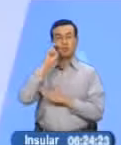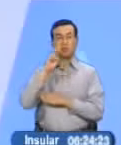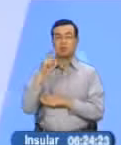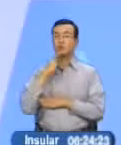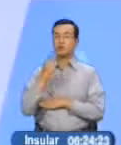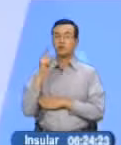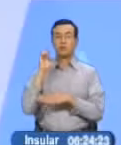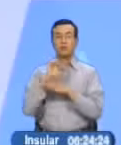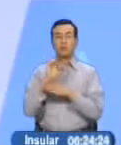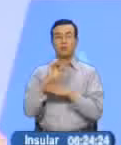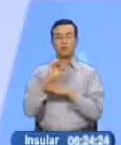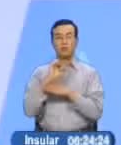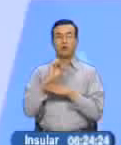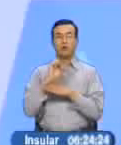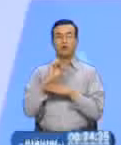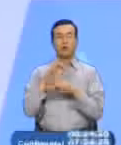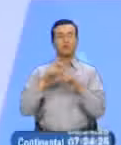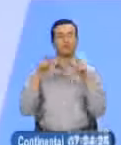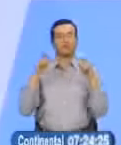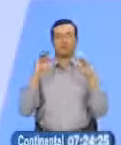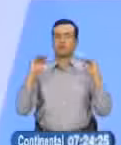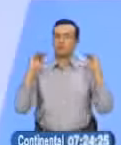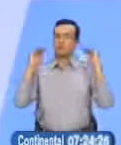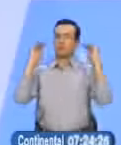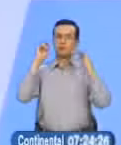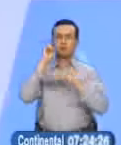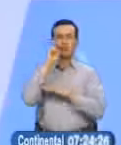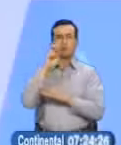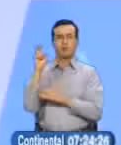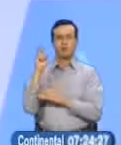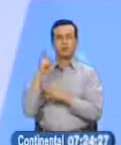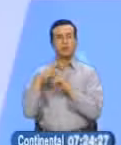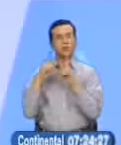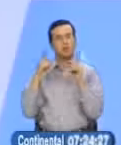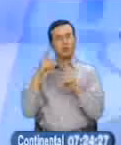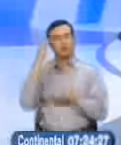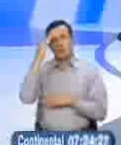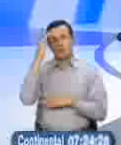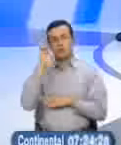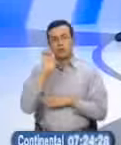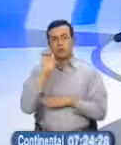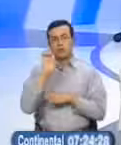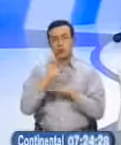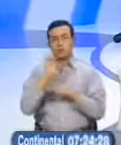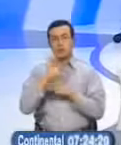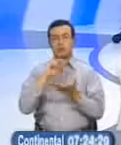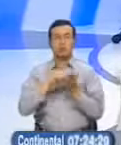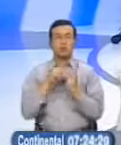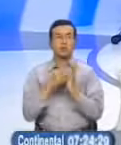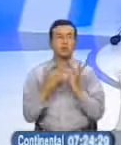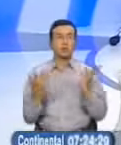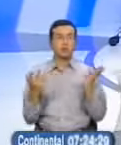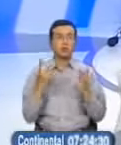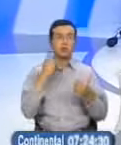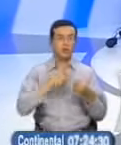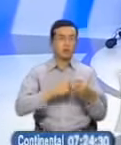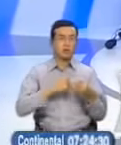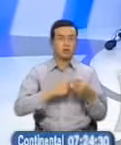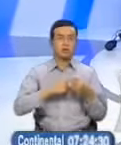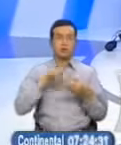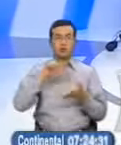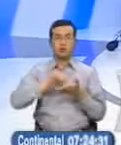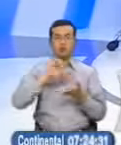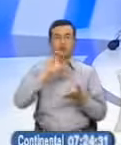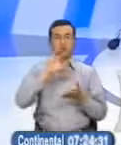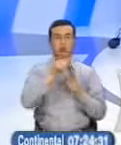que el Ecuador debería ser potencia turística, ¿no? Pero recordemos que el Ecuador no son simplemente Quito y las